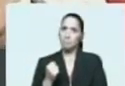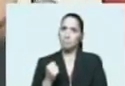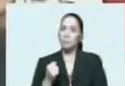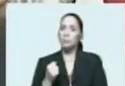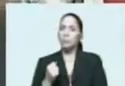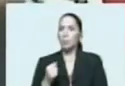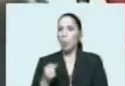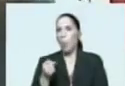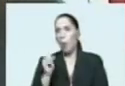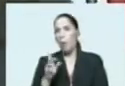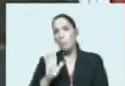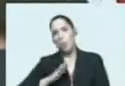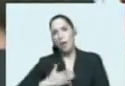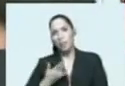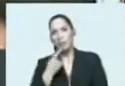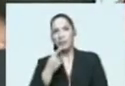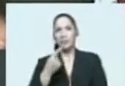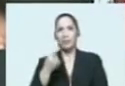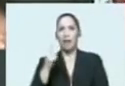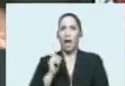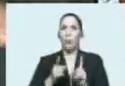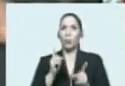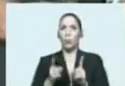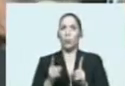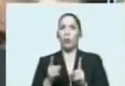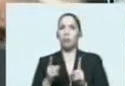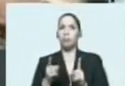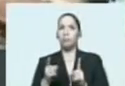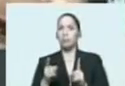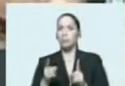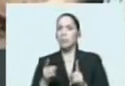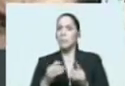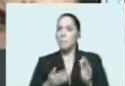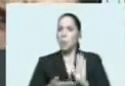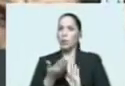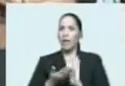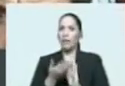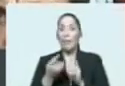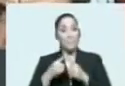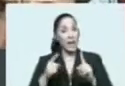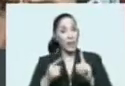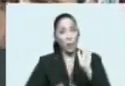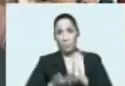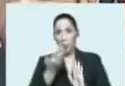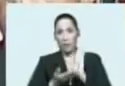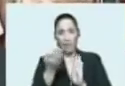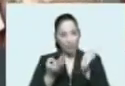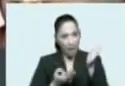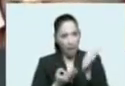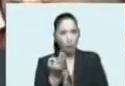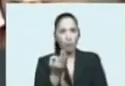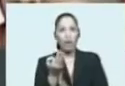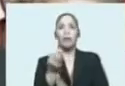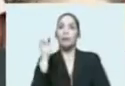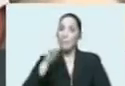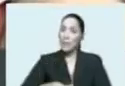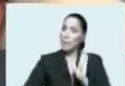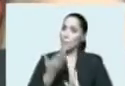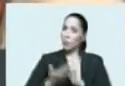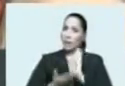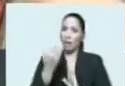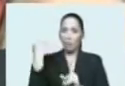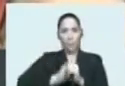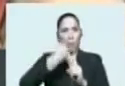también es imprescindible la lealtad también es imprescindible el combate cotidiano el combate